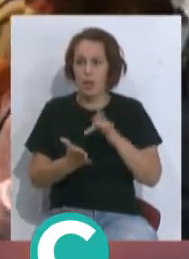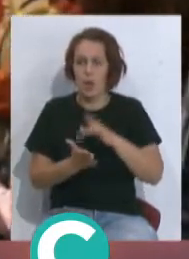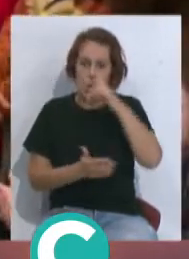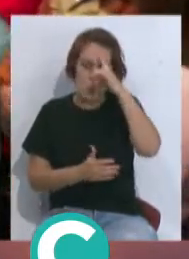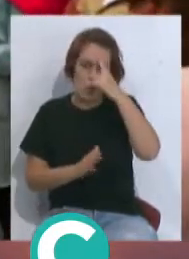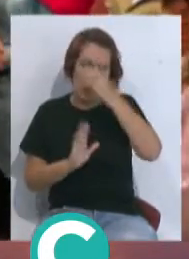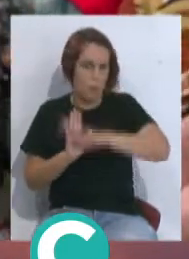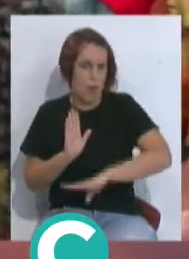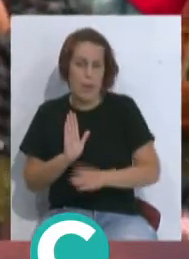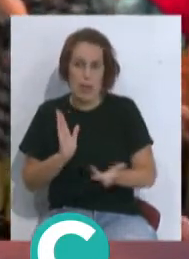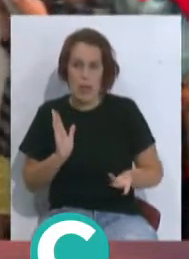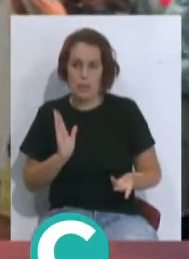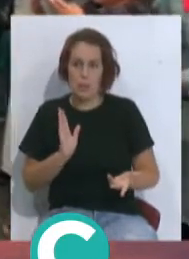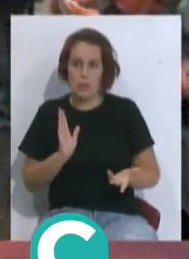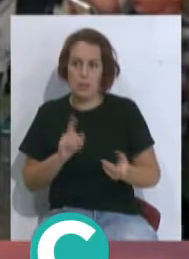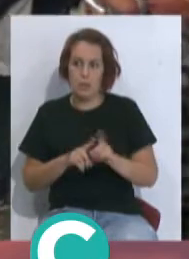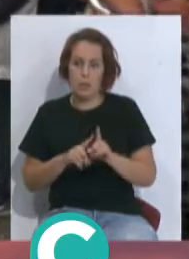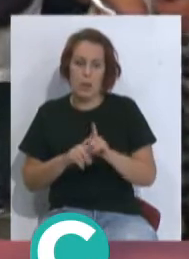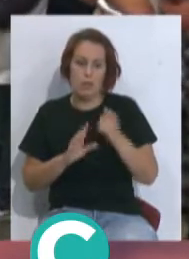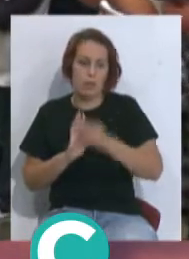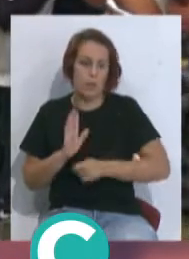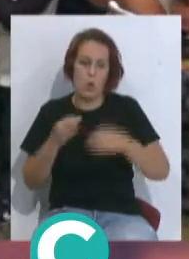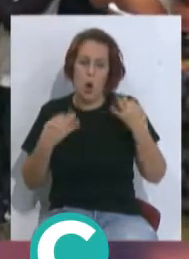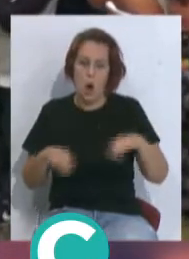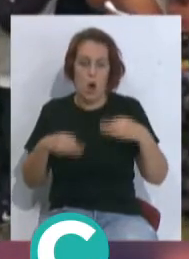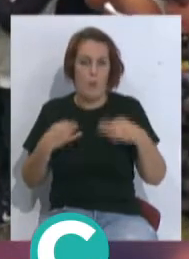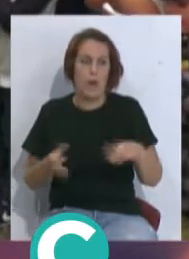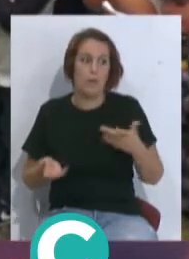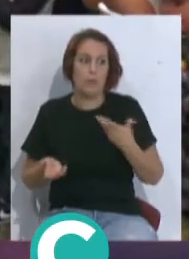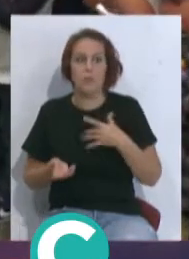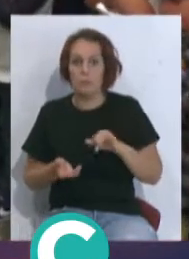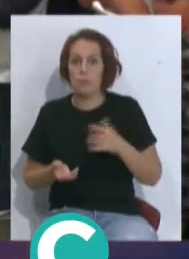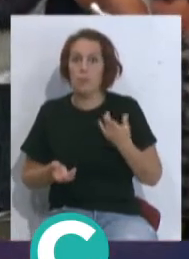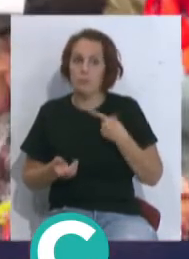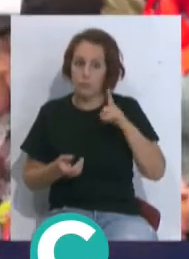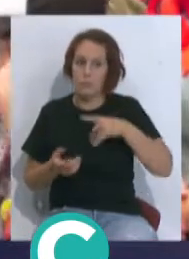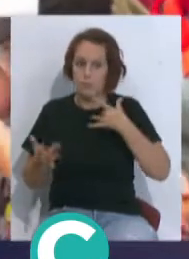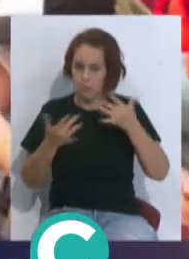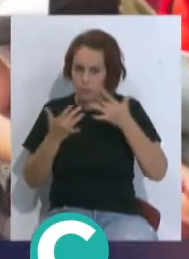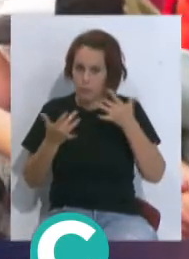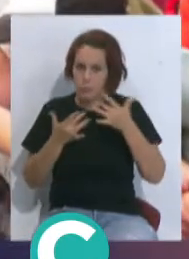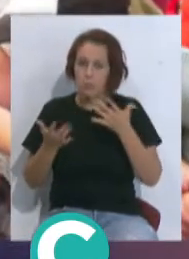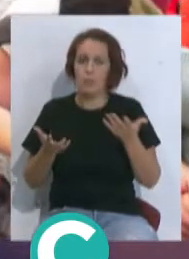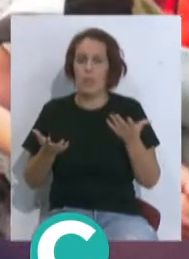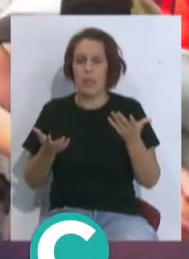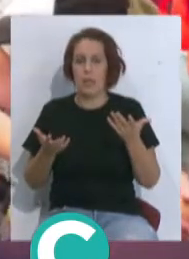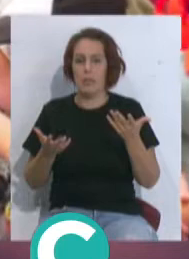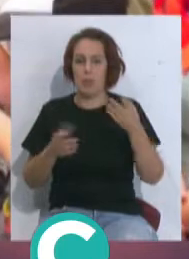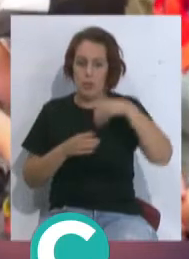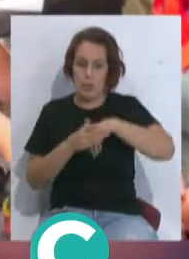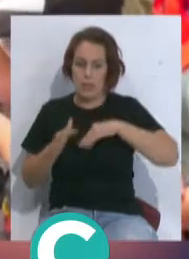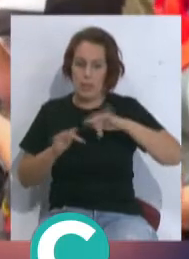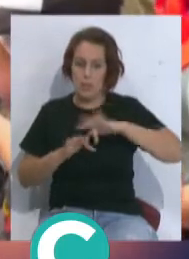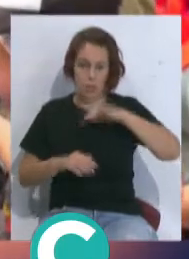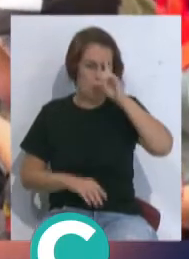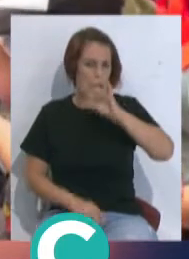cultural programada en condiciones normales, que también existe, y creo que hay aire acondicionado en el teatro. Quiero decir, no sé